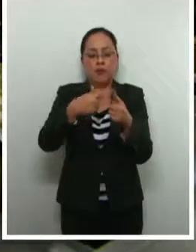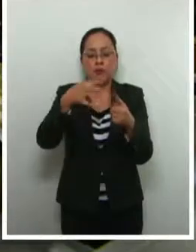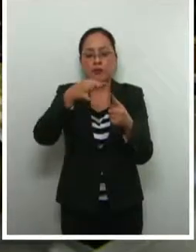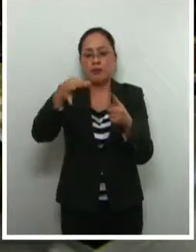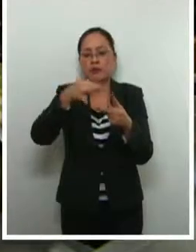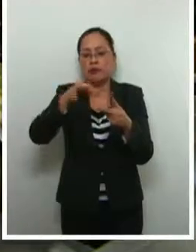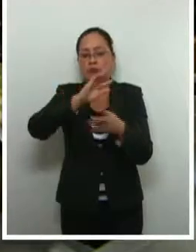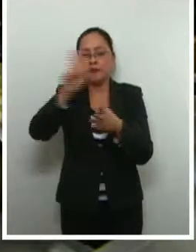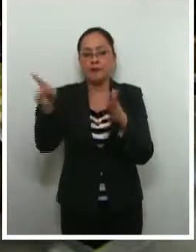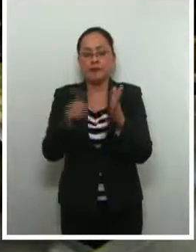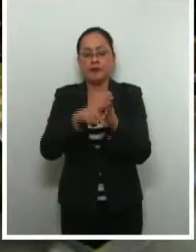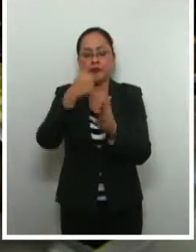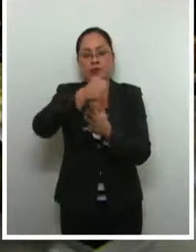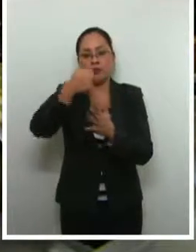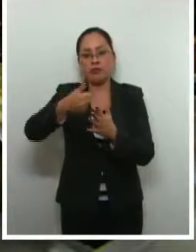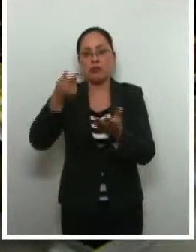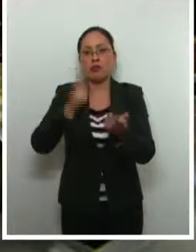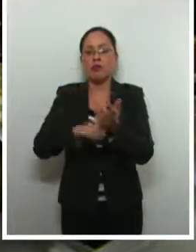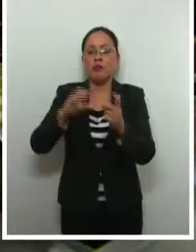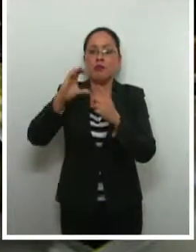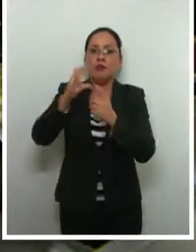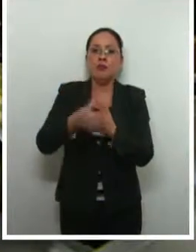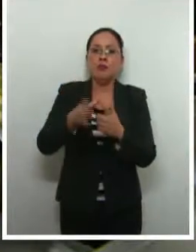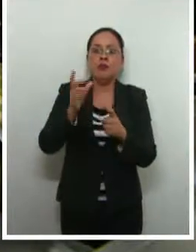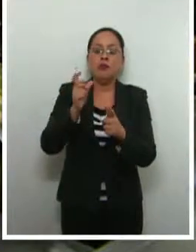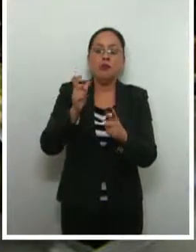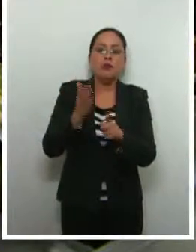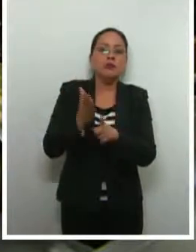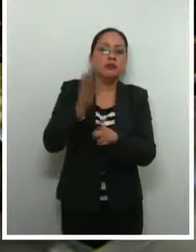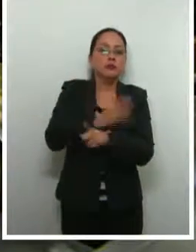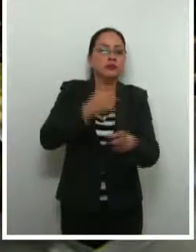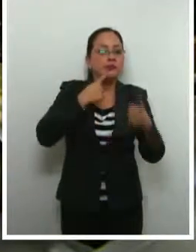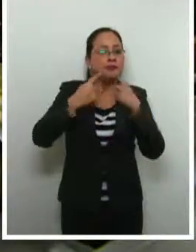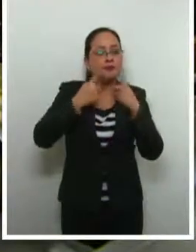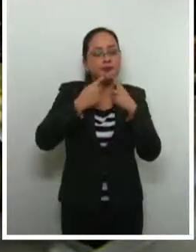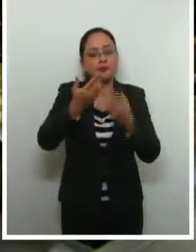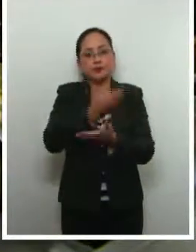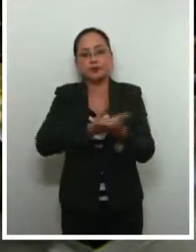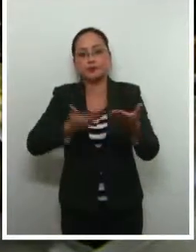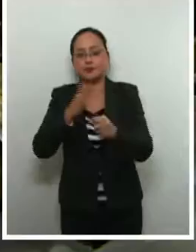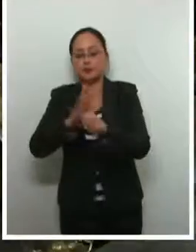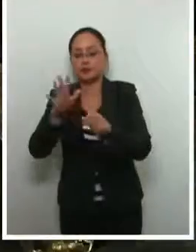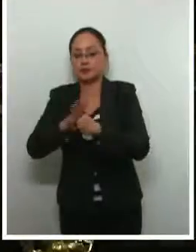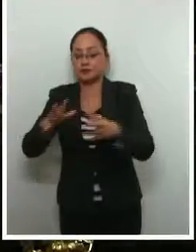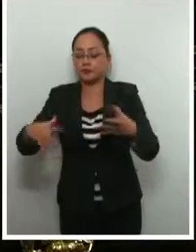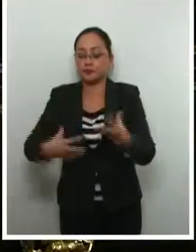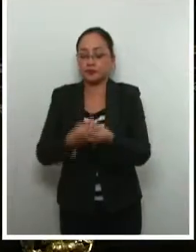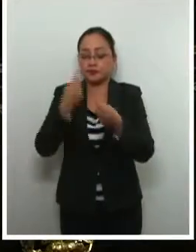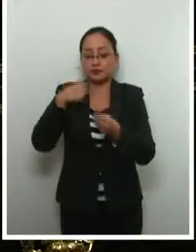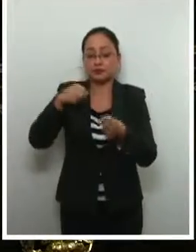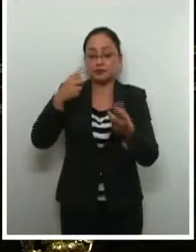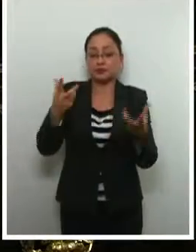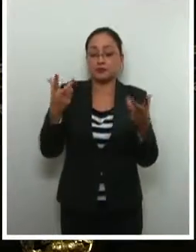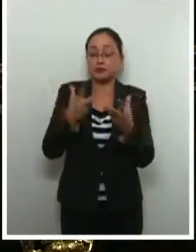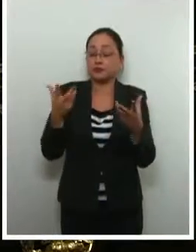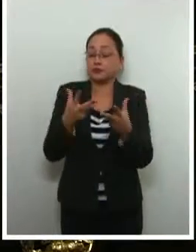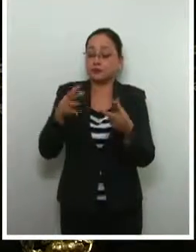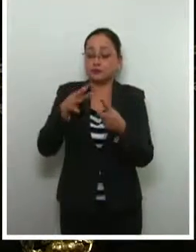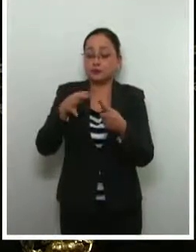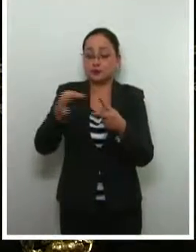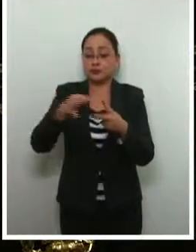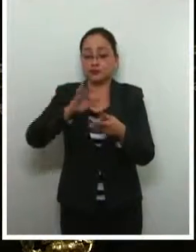en particular las comisiones una vez discutidos los acercamientos para desahogar las